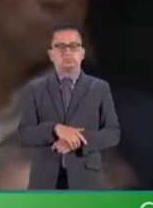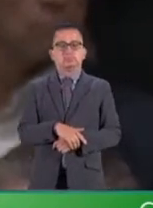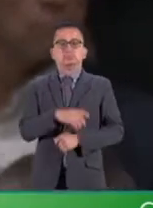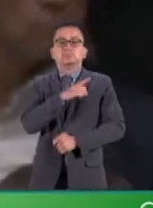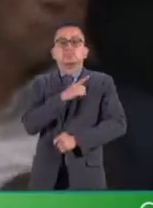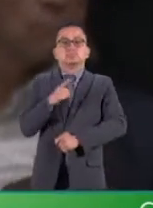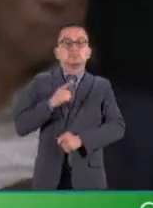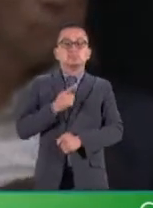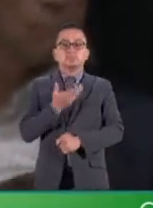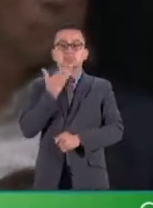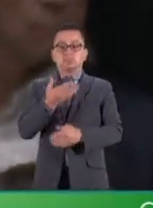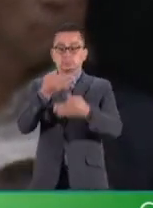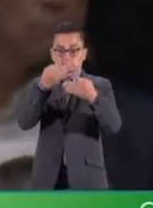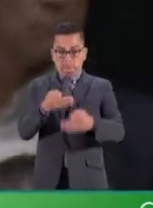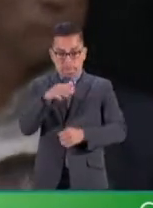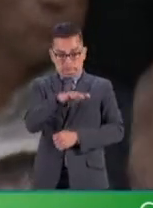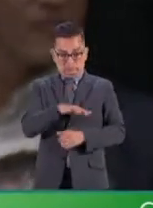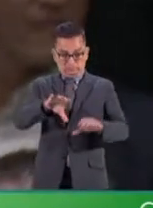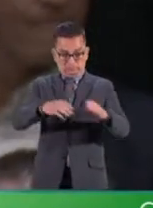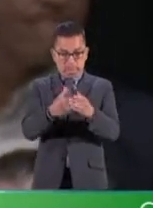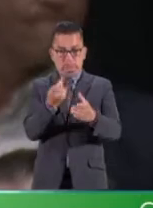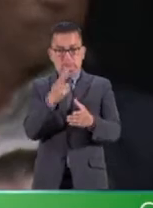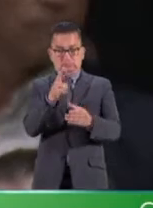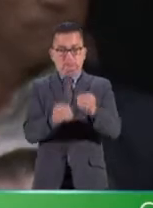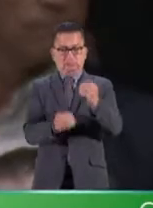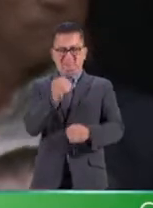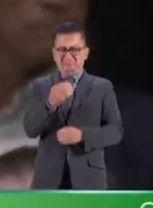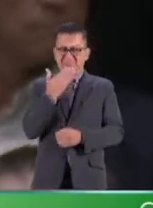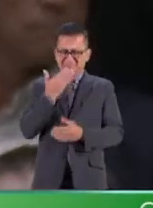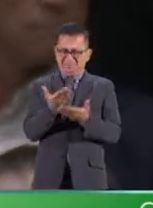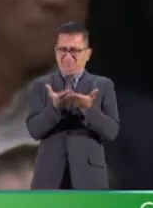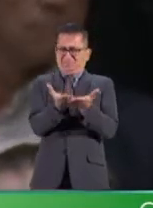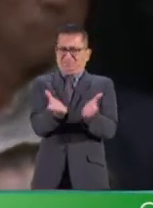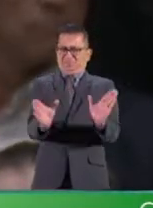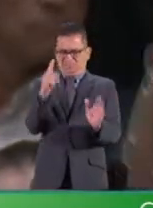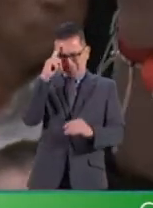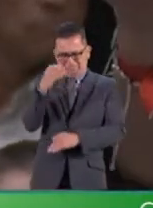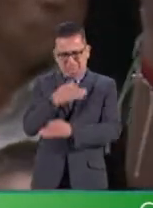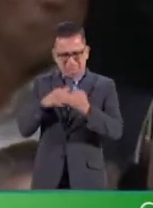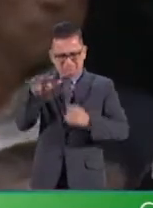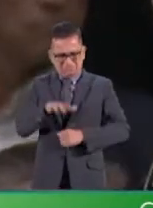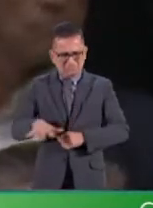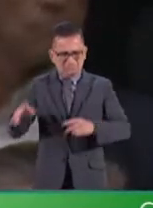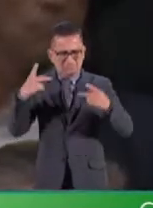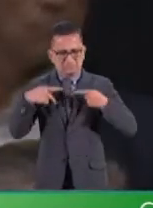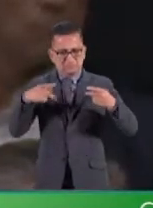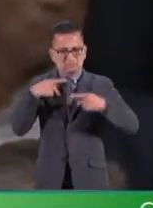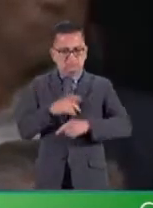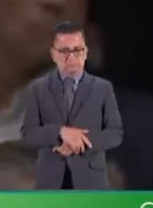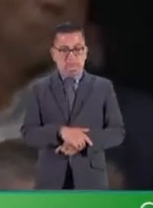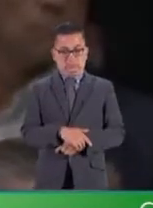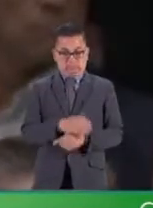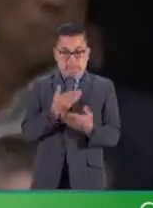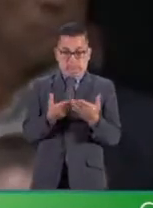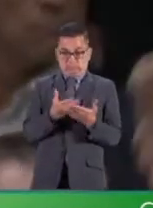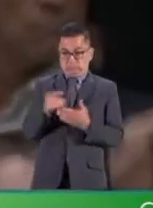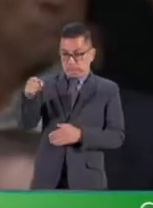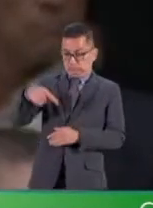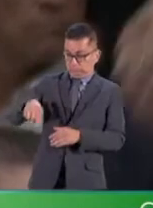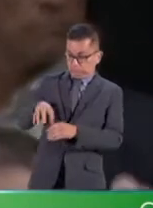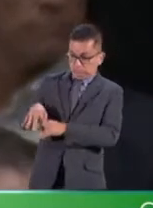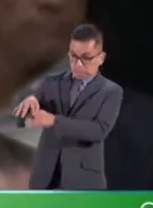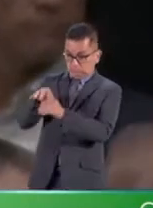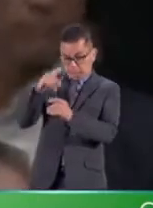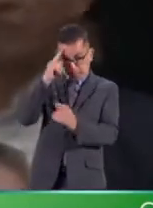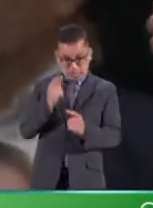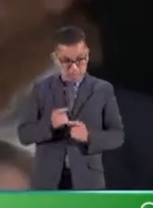verdadera democratización del Poder Judicial y darle un contrapeso a los jueces electos ahora por voto popular. Se